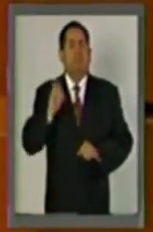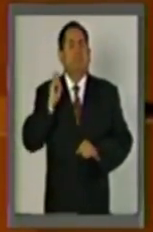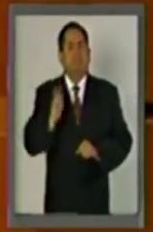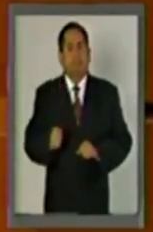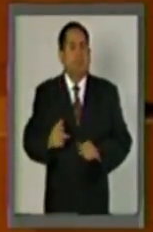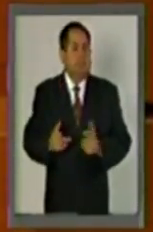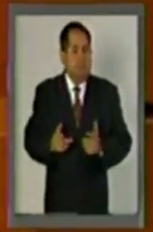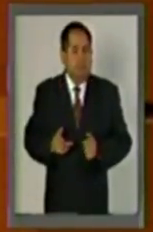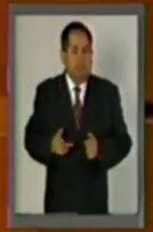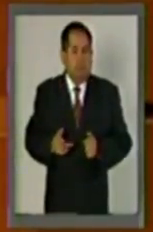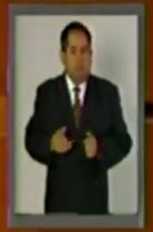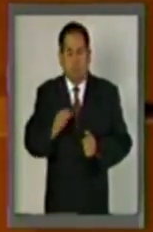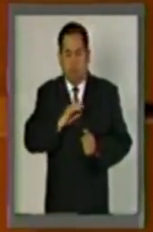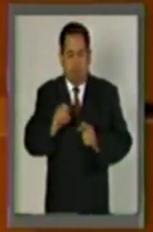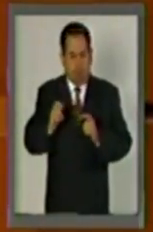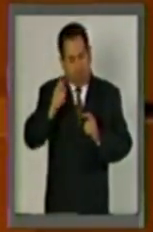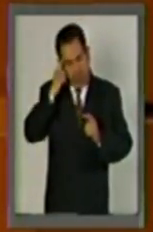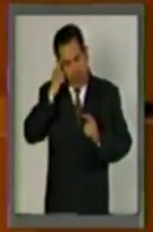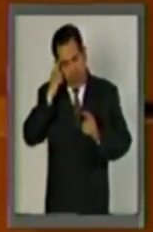poder darle